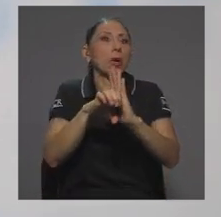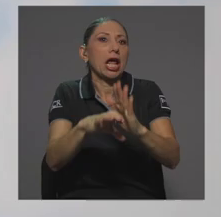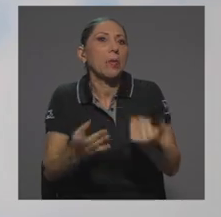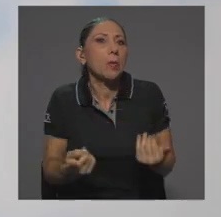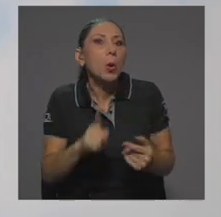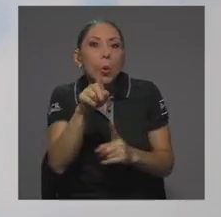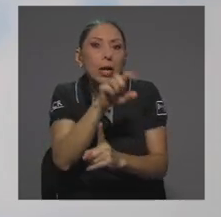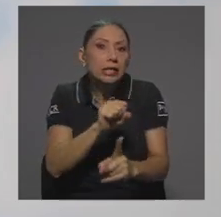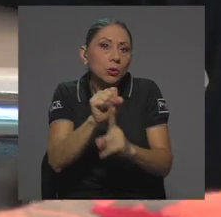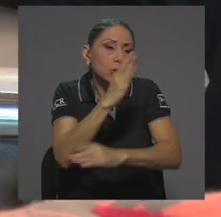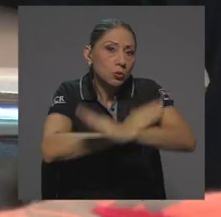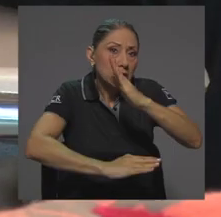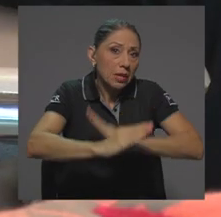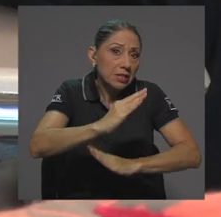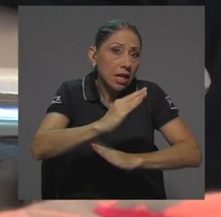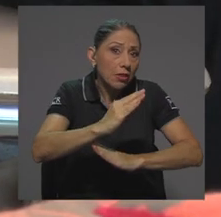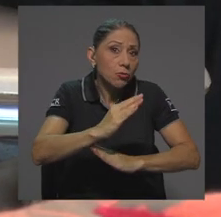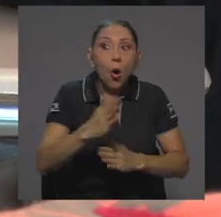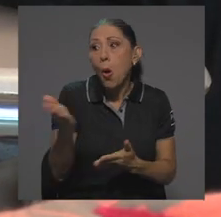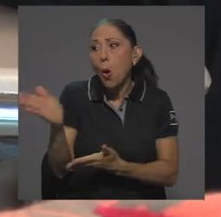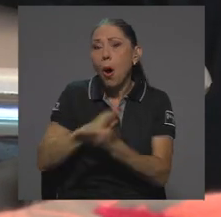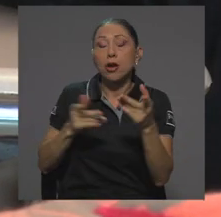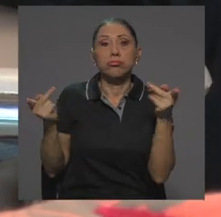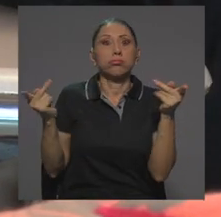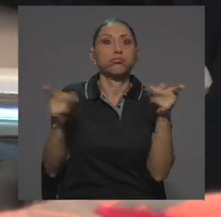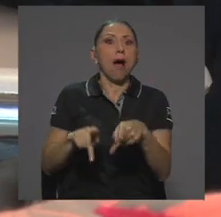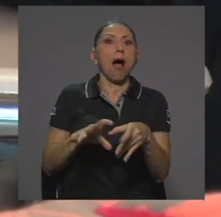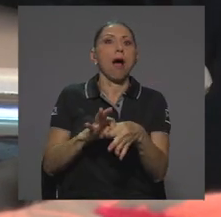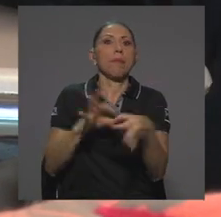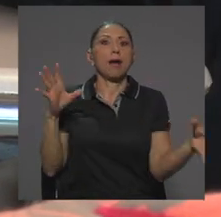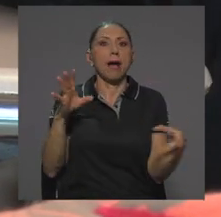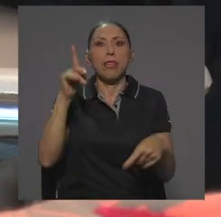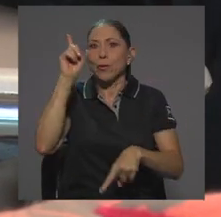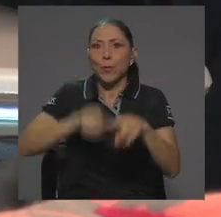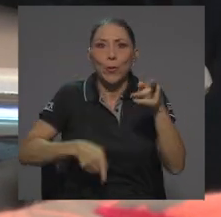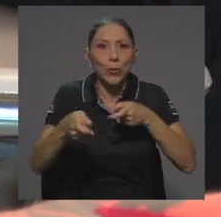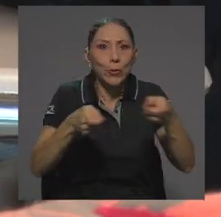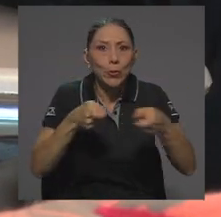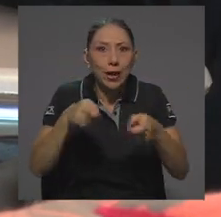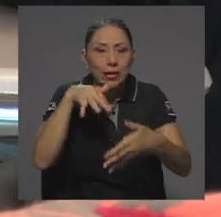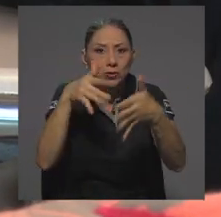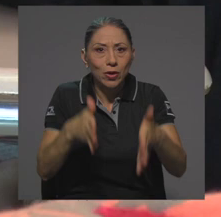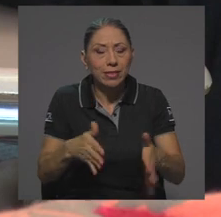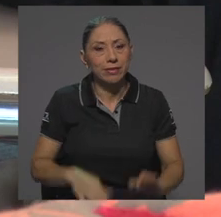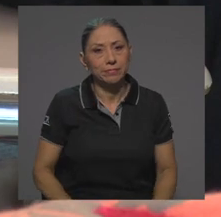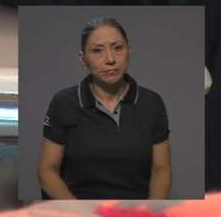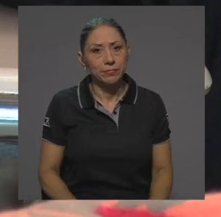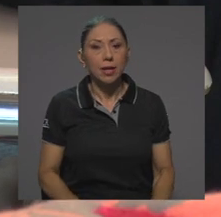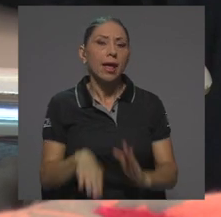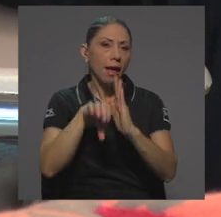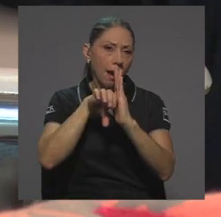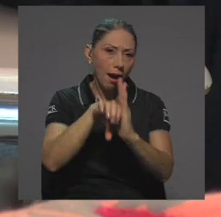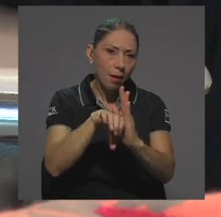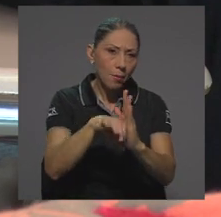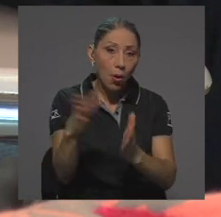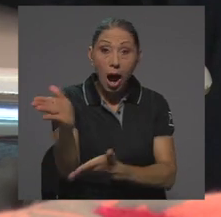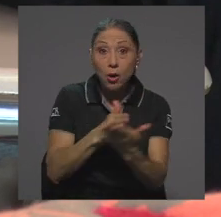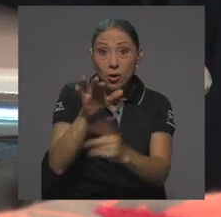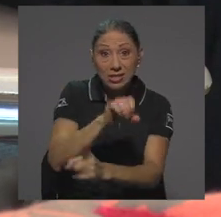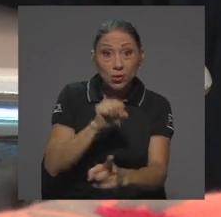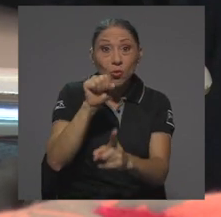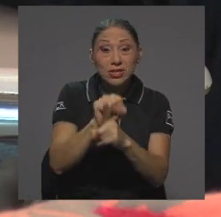condición de discapacidad hasta un evento inesperado y que esté fuera del control del estudiante. Por ejemplo, una situación de